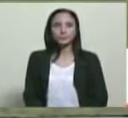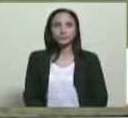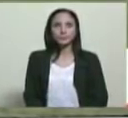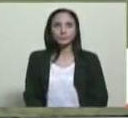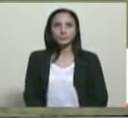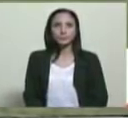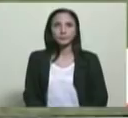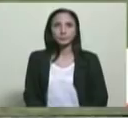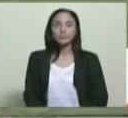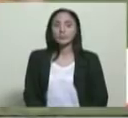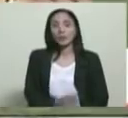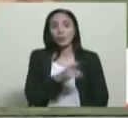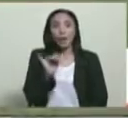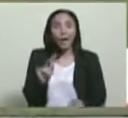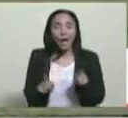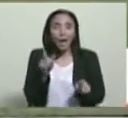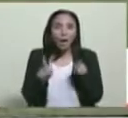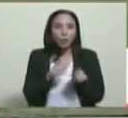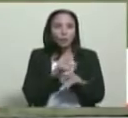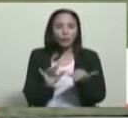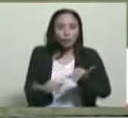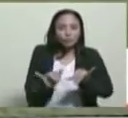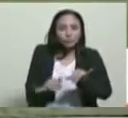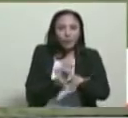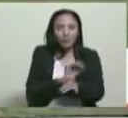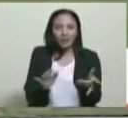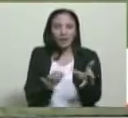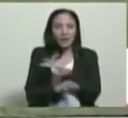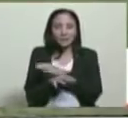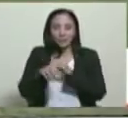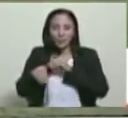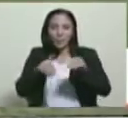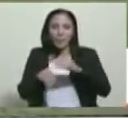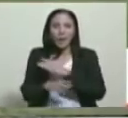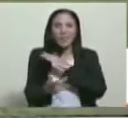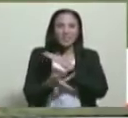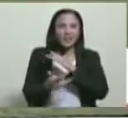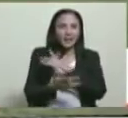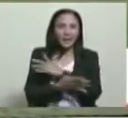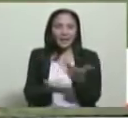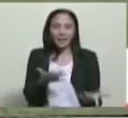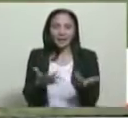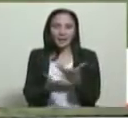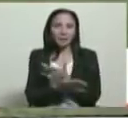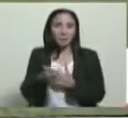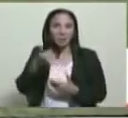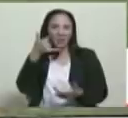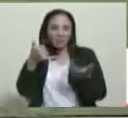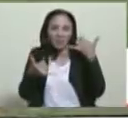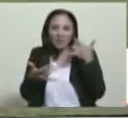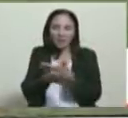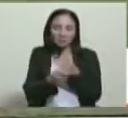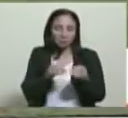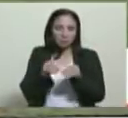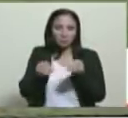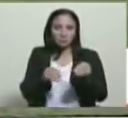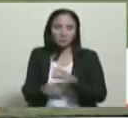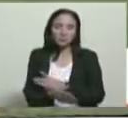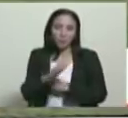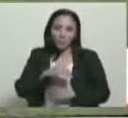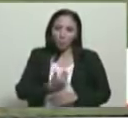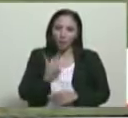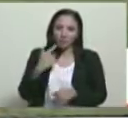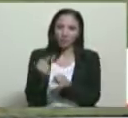muchachos que sepan de electrónica, que se han graduado en el INSE, montan su centro de electrónica y los aprendices,